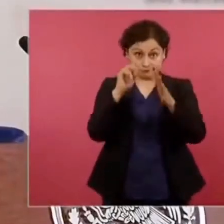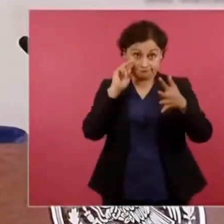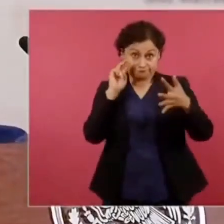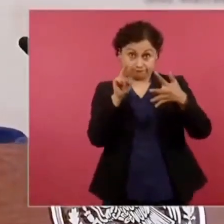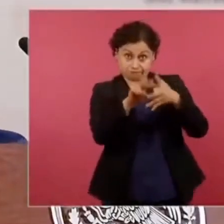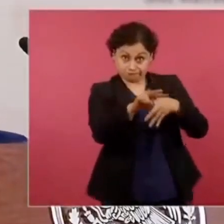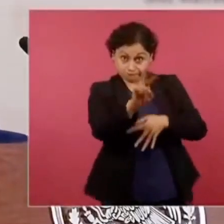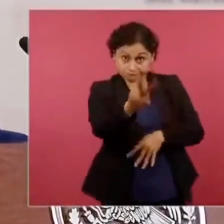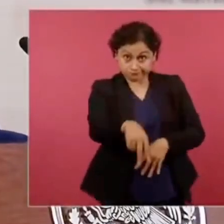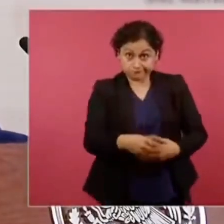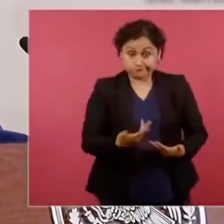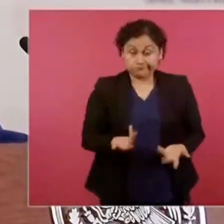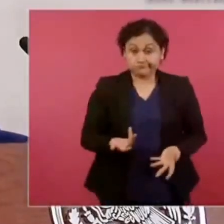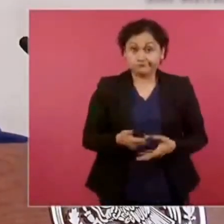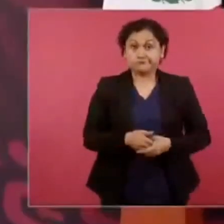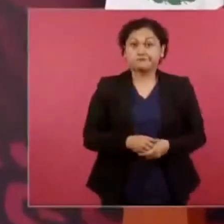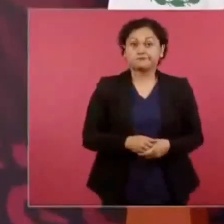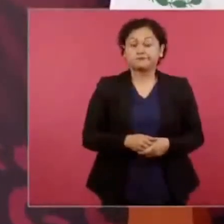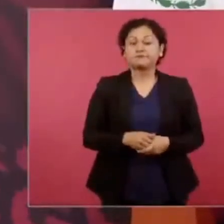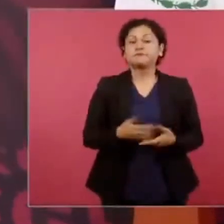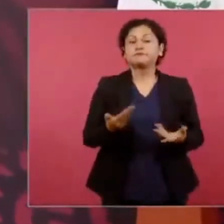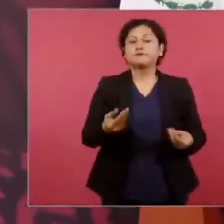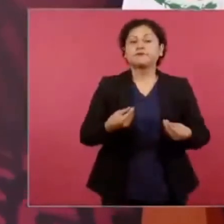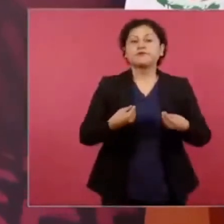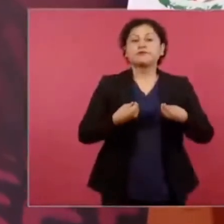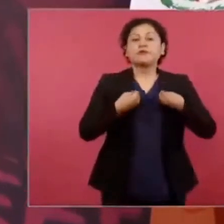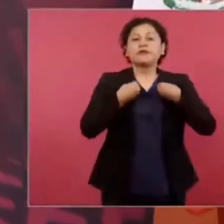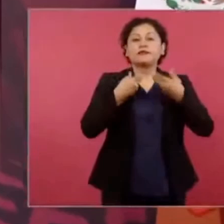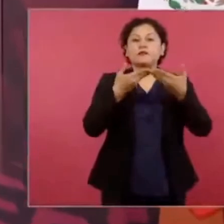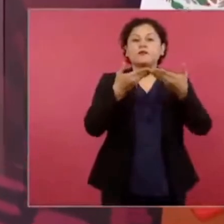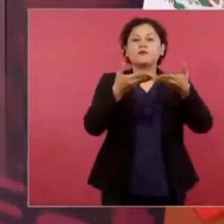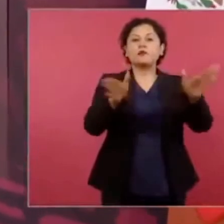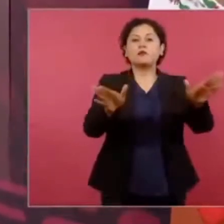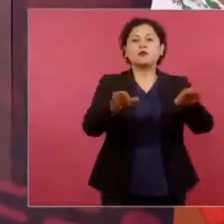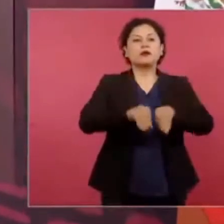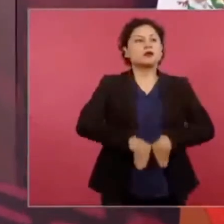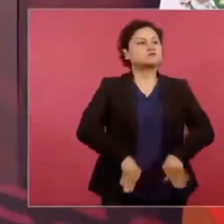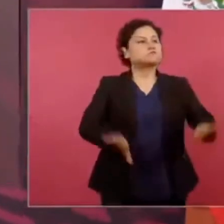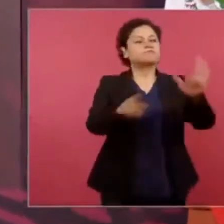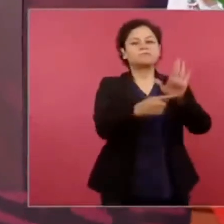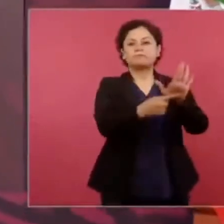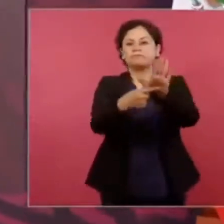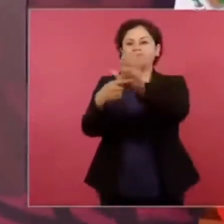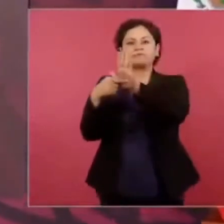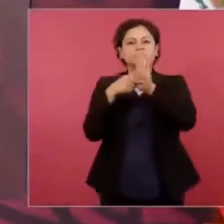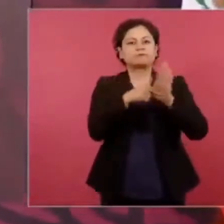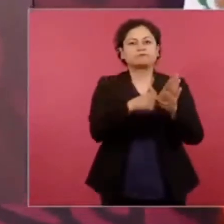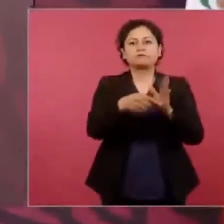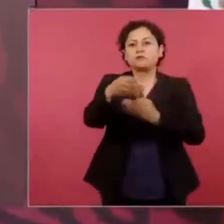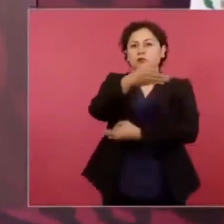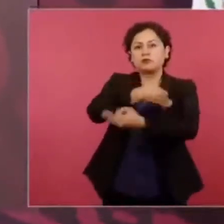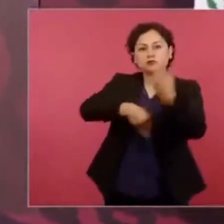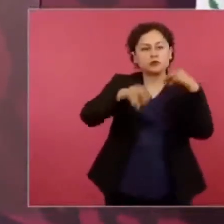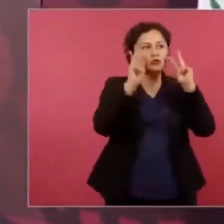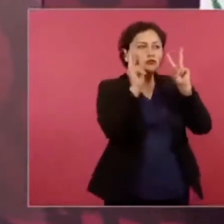el que la vida pública sea cada vez más pública, que todos nos